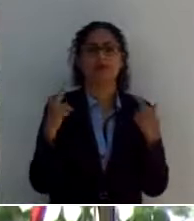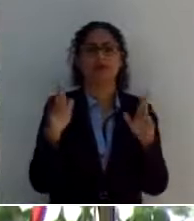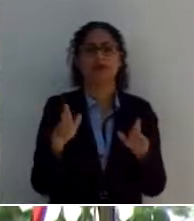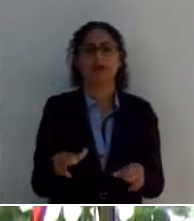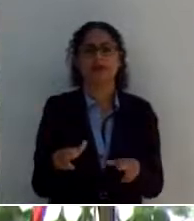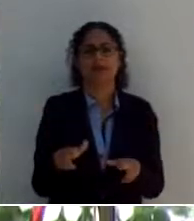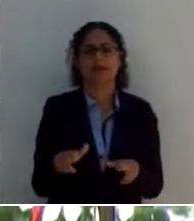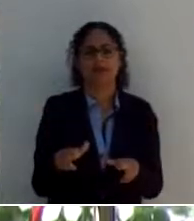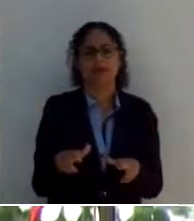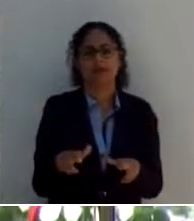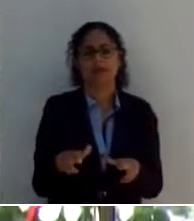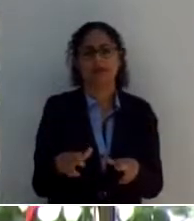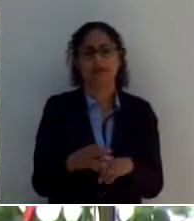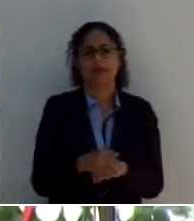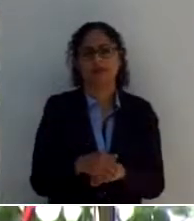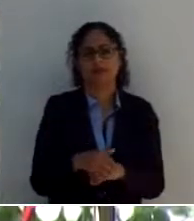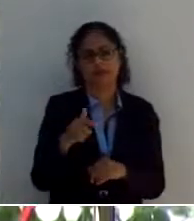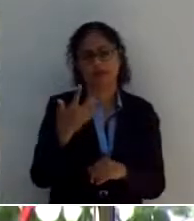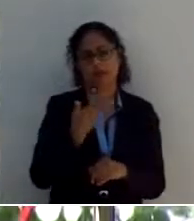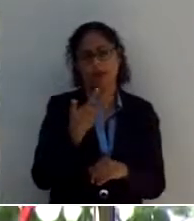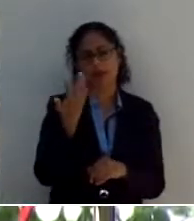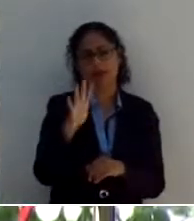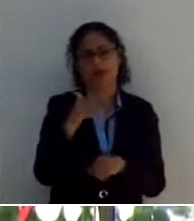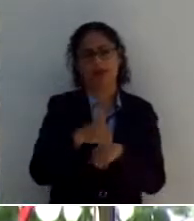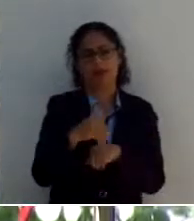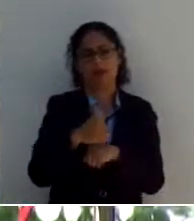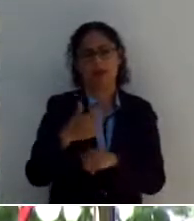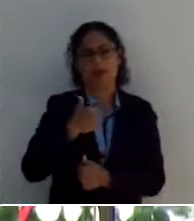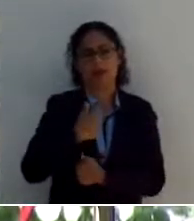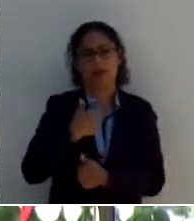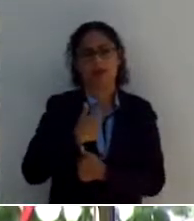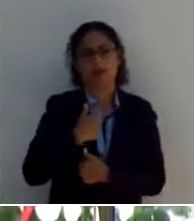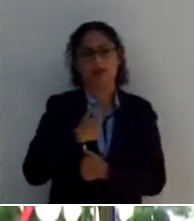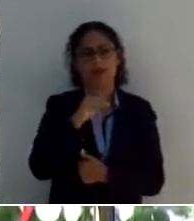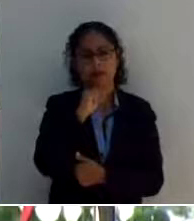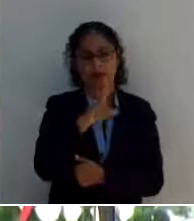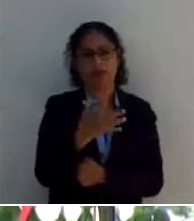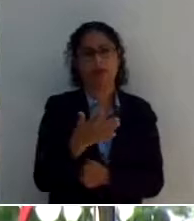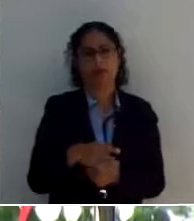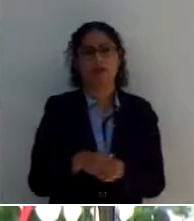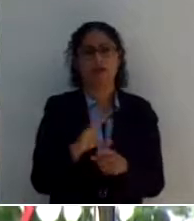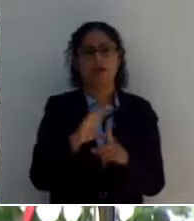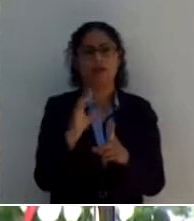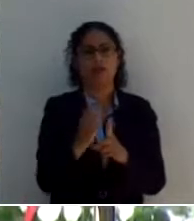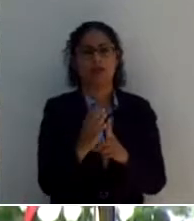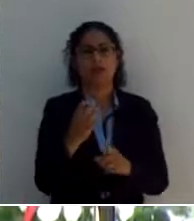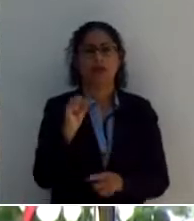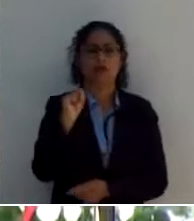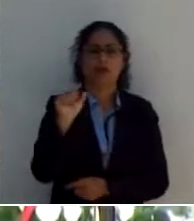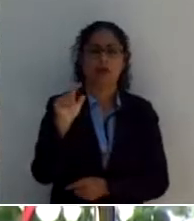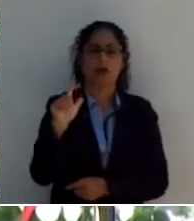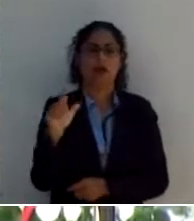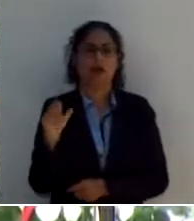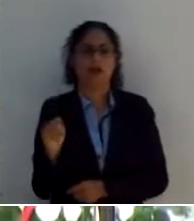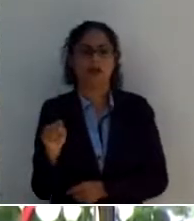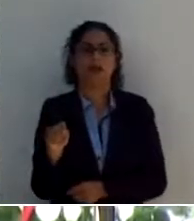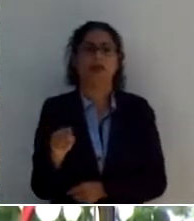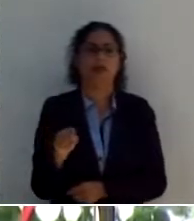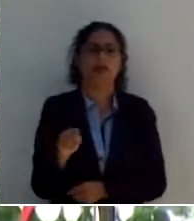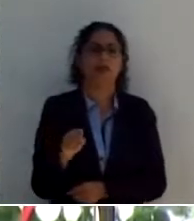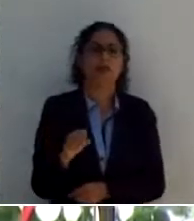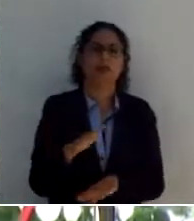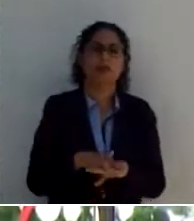la 10ª Zona Naval, gracias capitán, y al comisario Salas, que además hacemos mucha